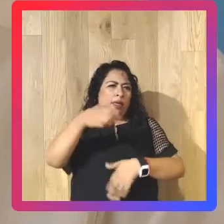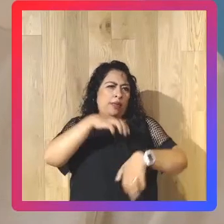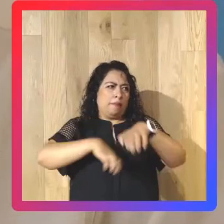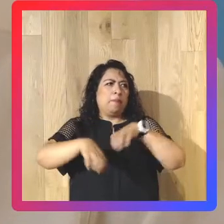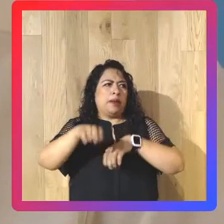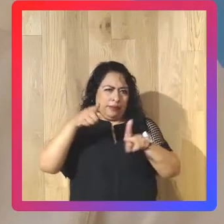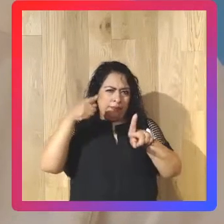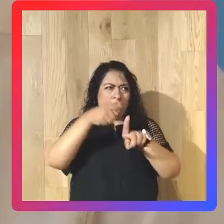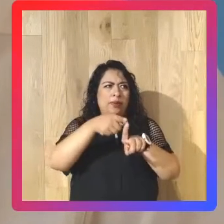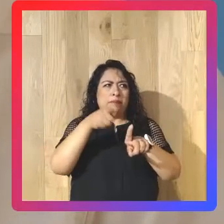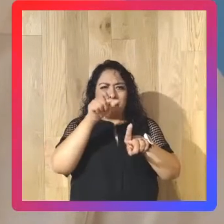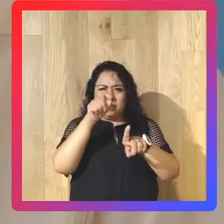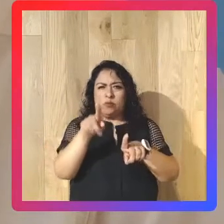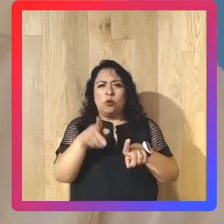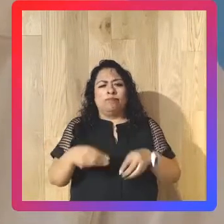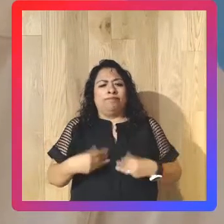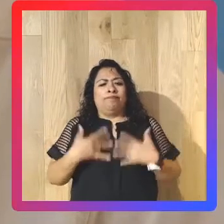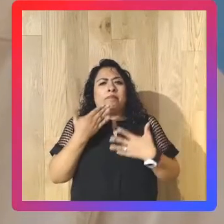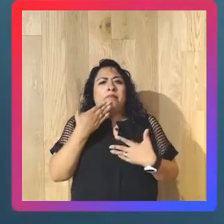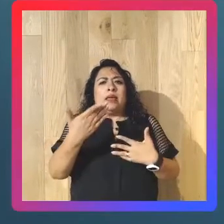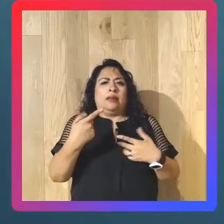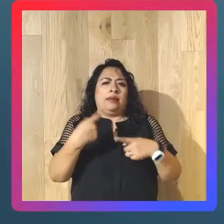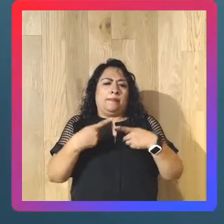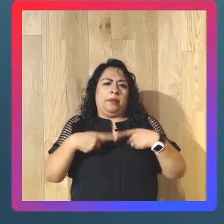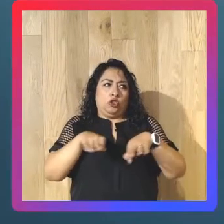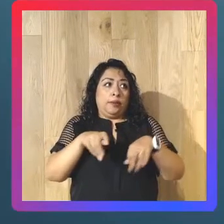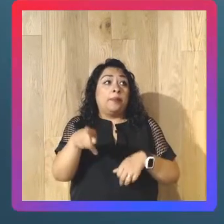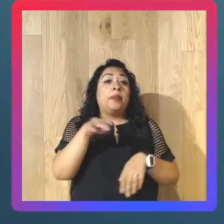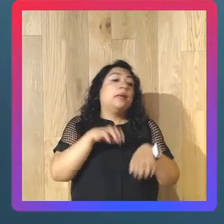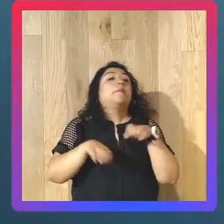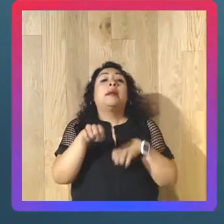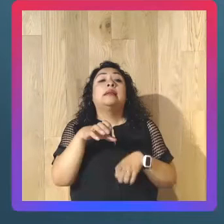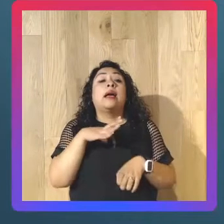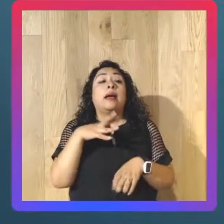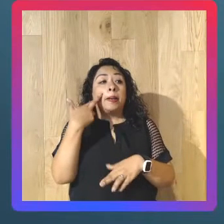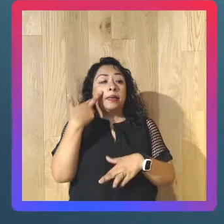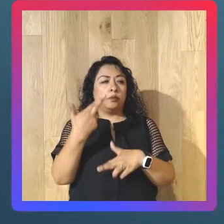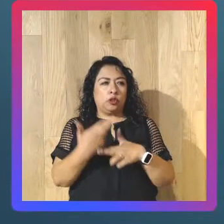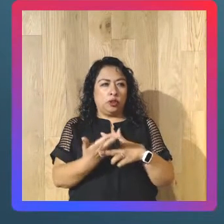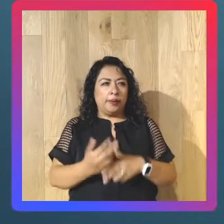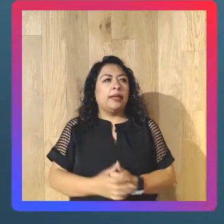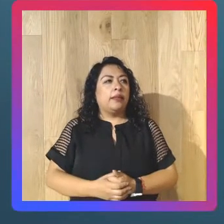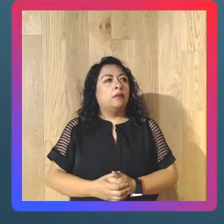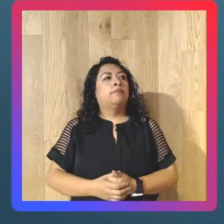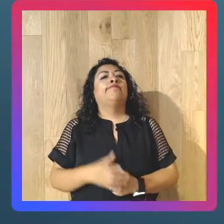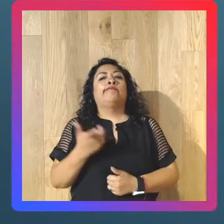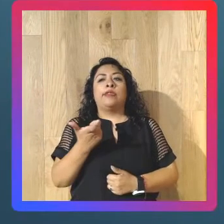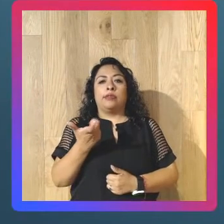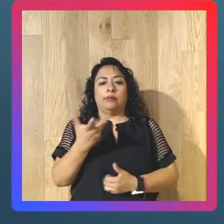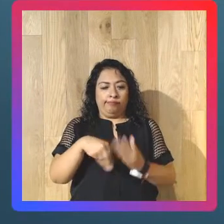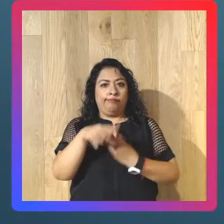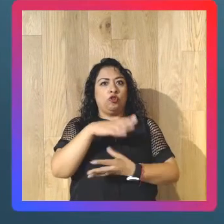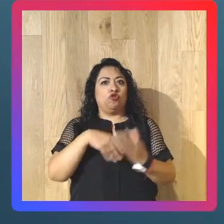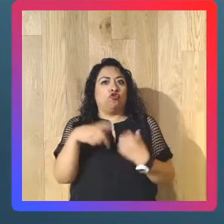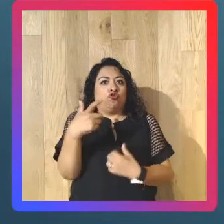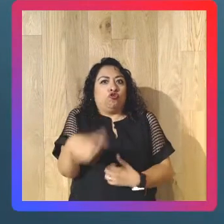van enfocadas al bienestar de los colaboradores. Las empresas tenemos la tarea de generar riqueza,